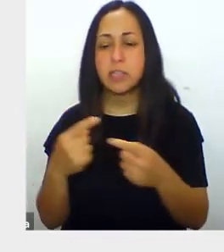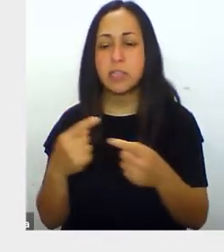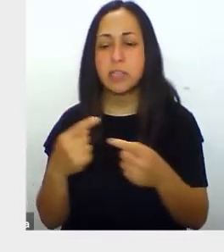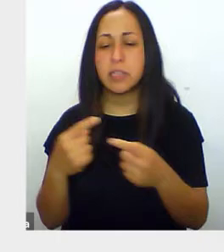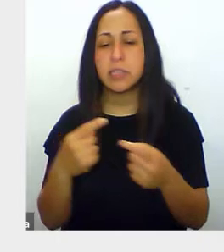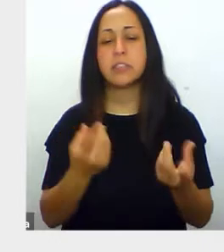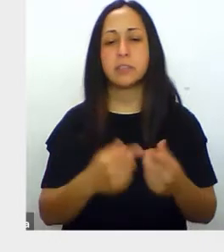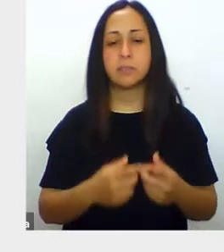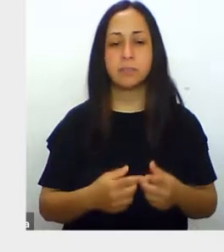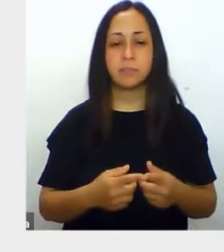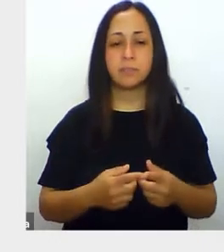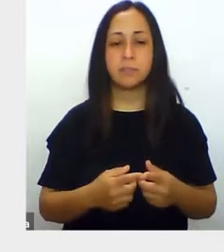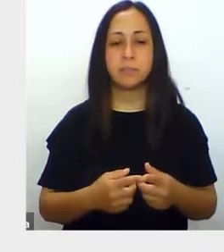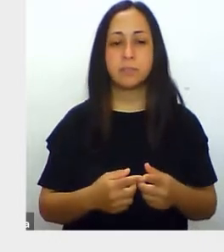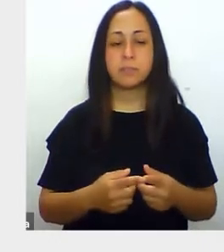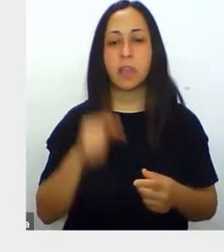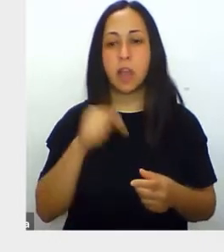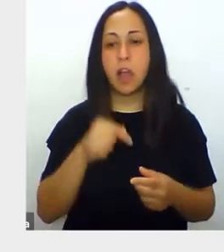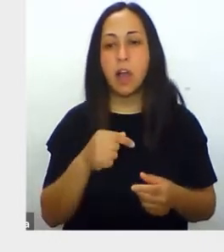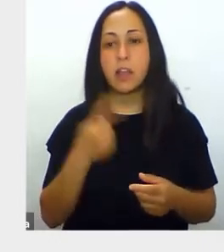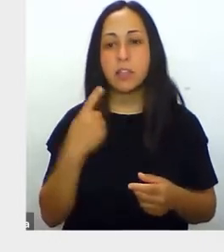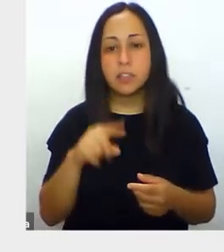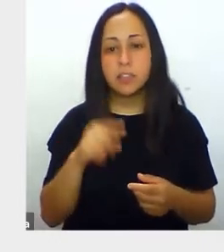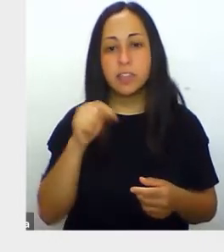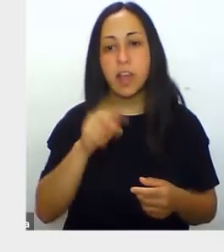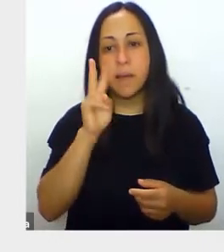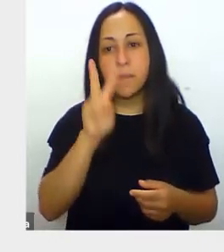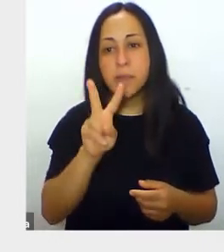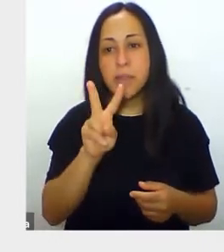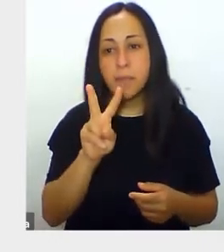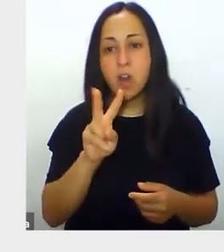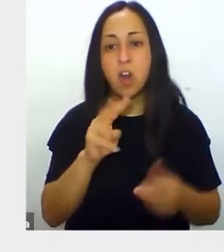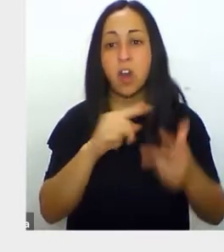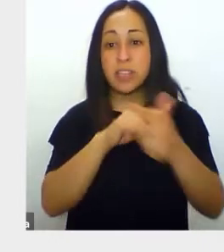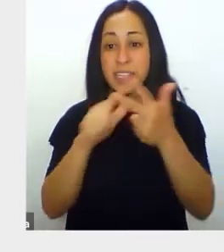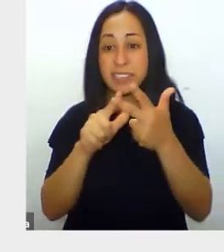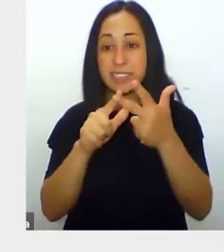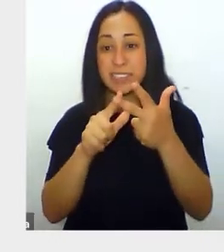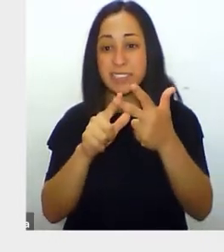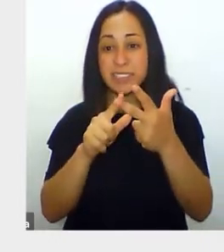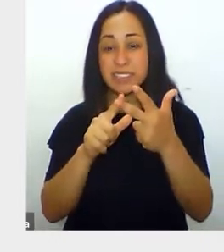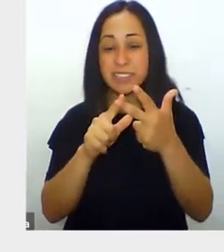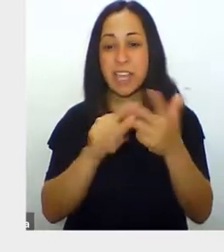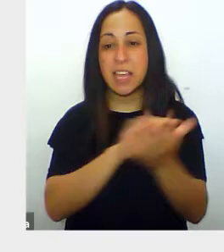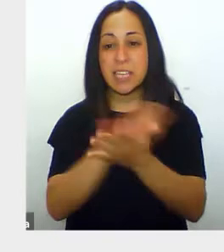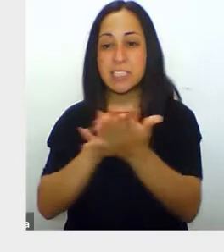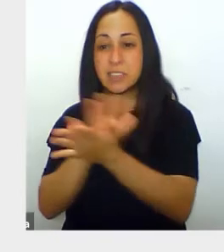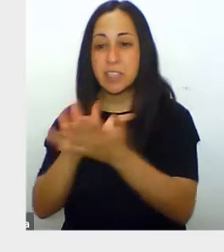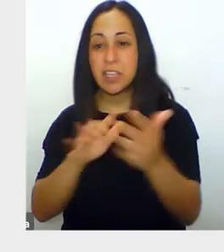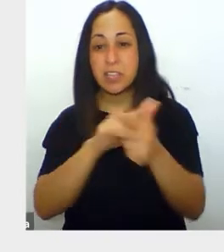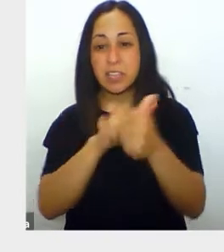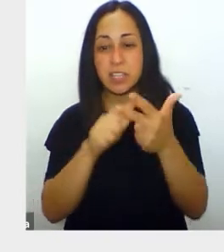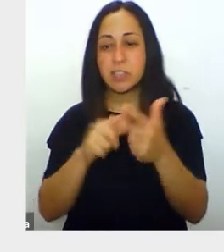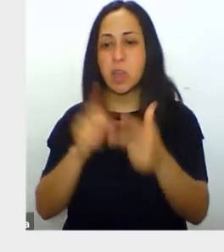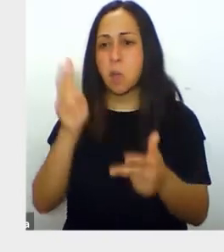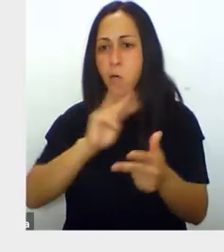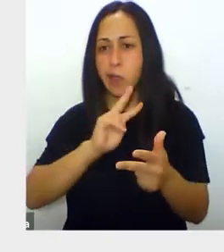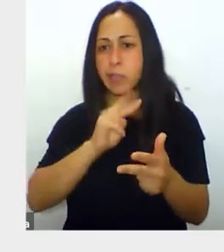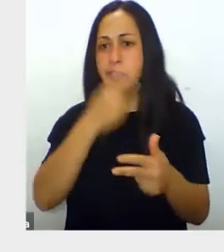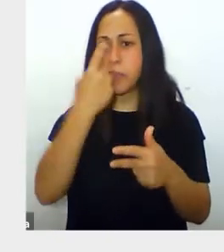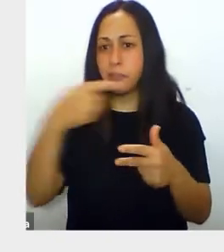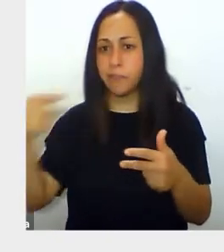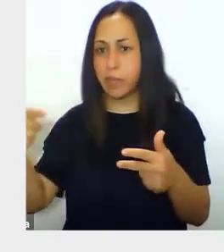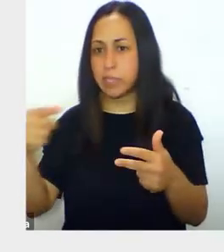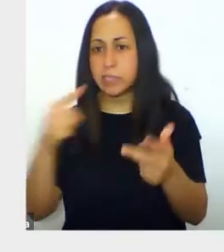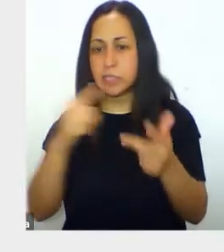componentes distintos. Vamos entonces a mirar 3 historias de diferentes mujeres